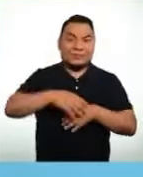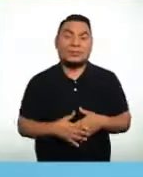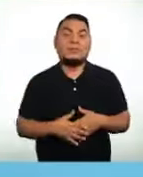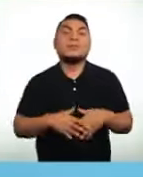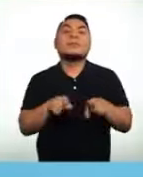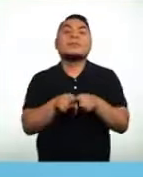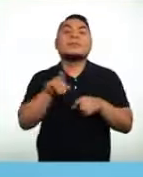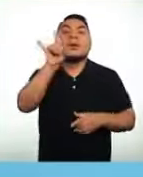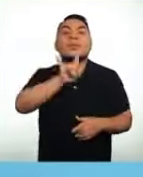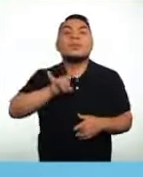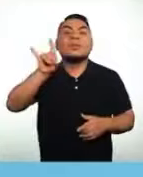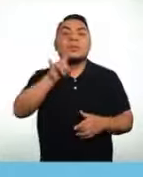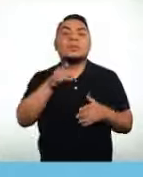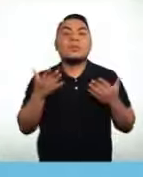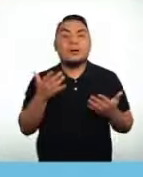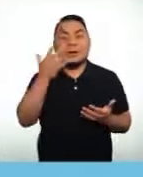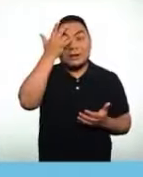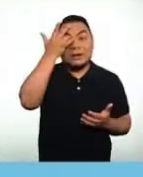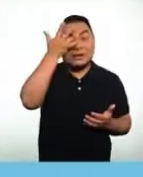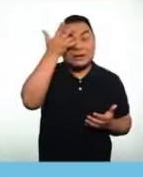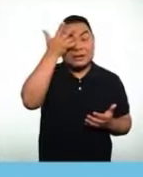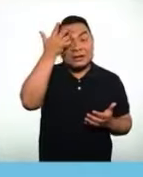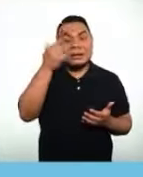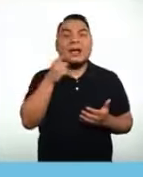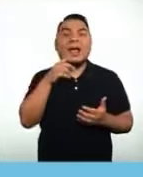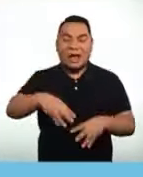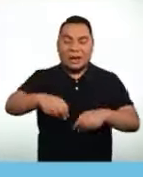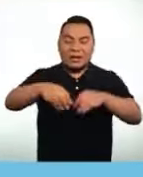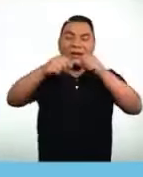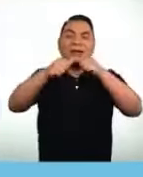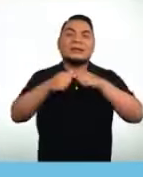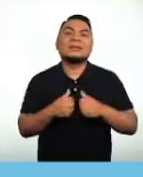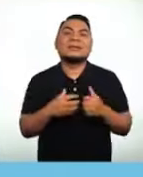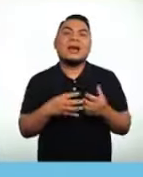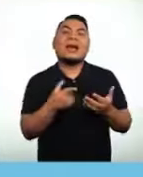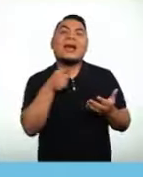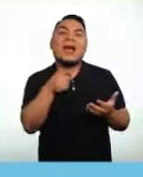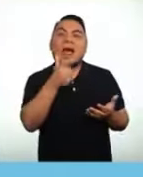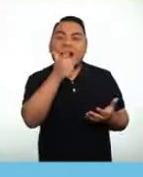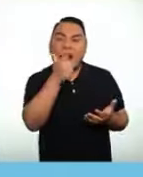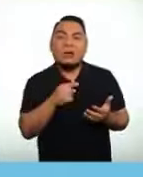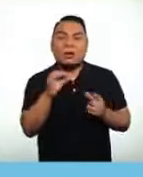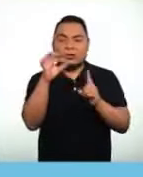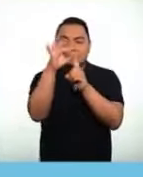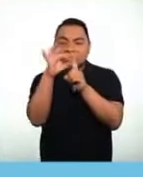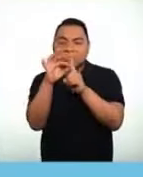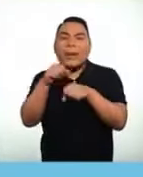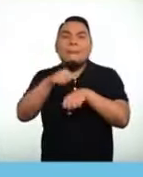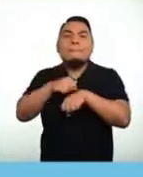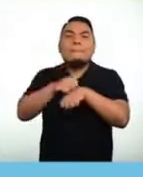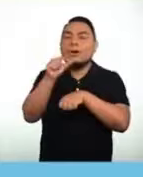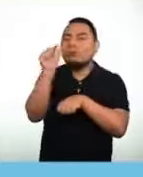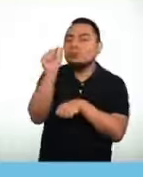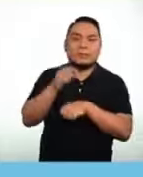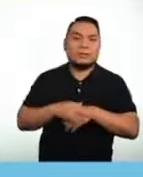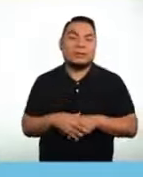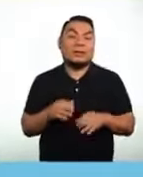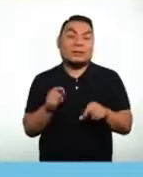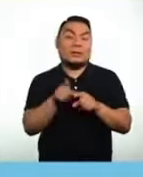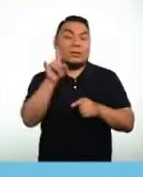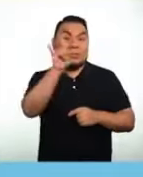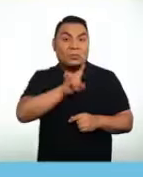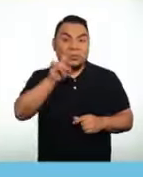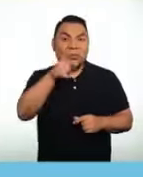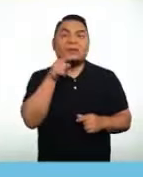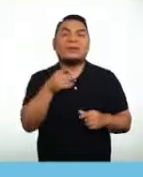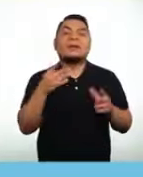tapas. También utilizaremos arena o tierra, agua, semillas o piedritas.